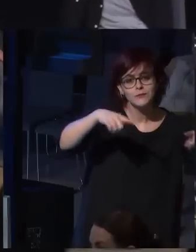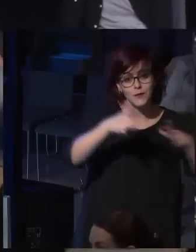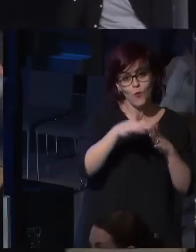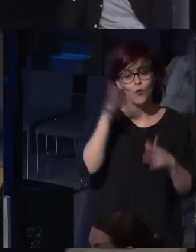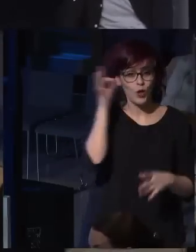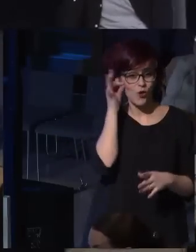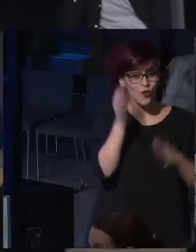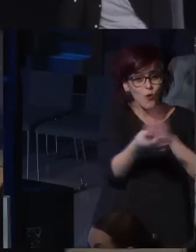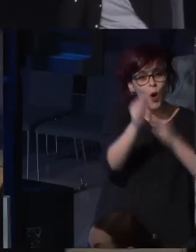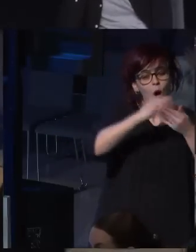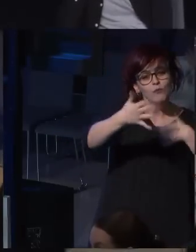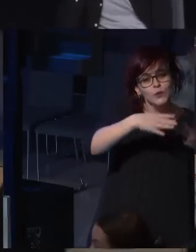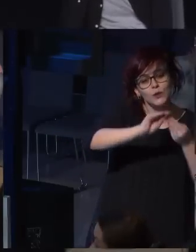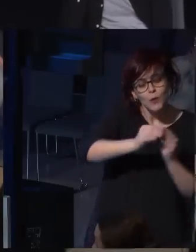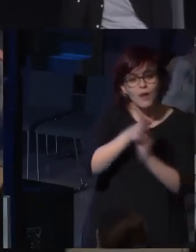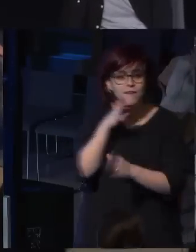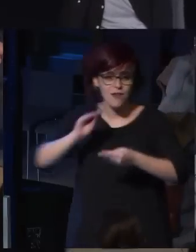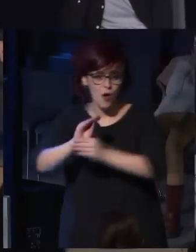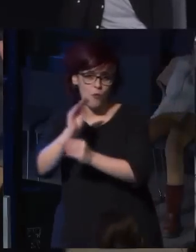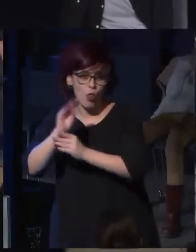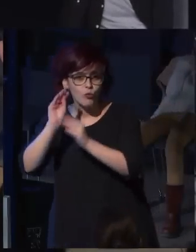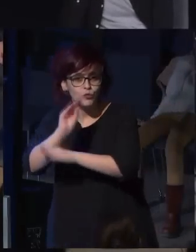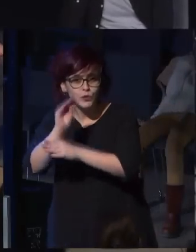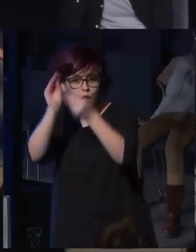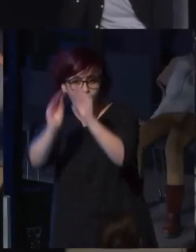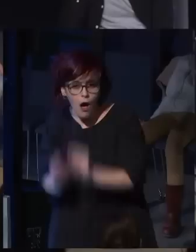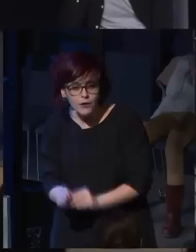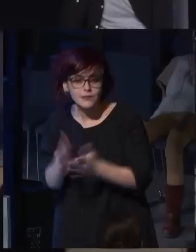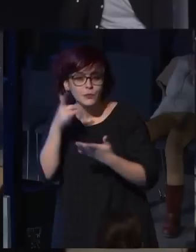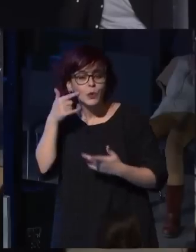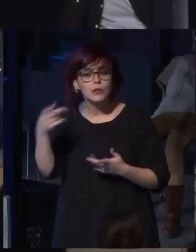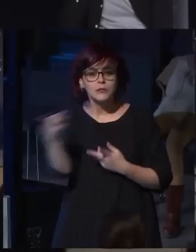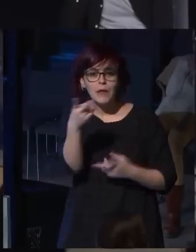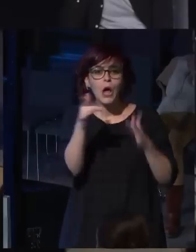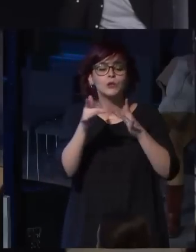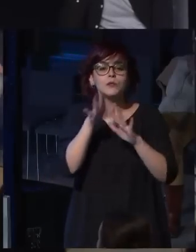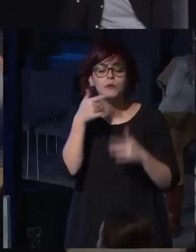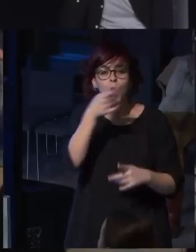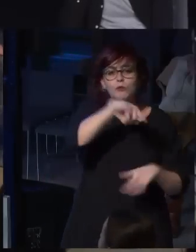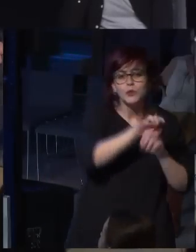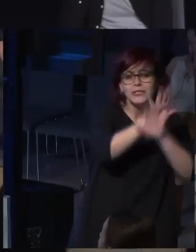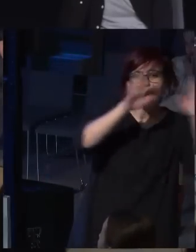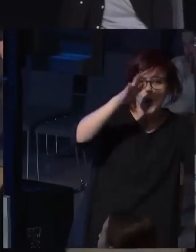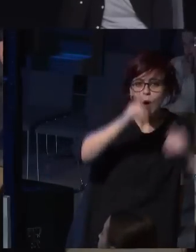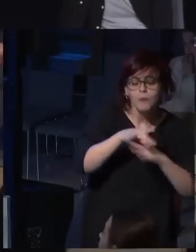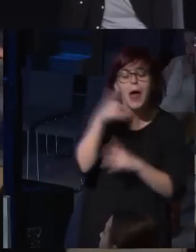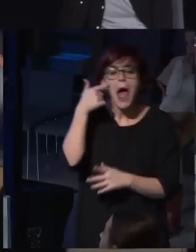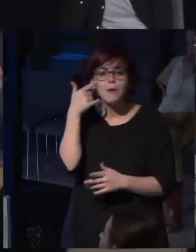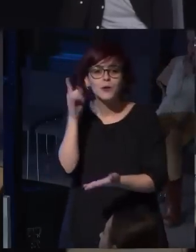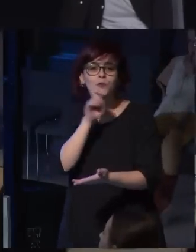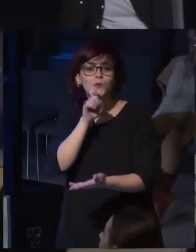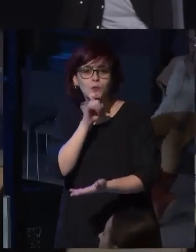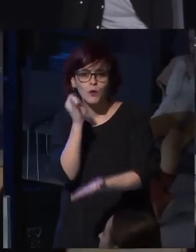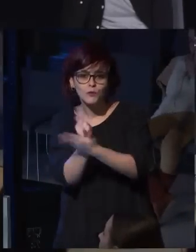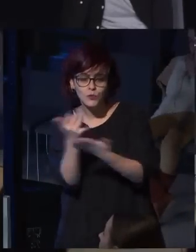compositoras y el productor? O sea, ¿cómo fue ese momento? Vosotras decíais que todavía no teníais claro lo que queríais, pero ¿cómo se produjeron más